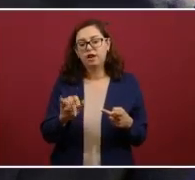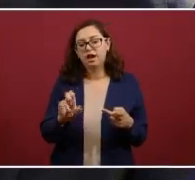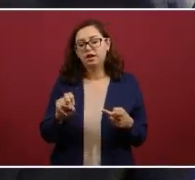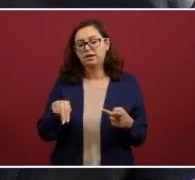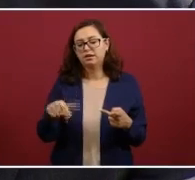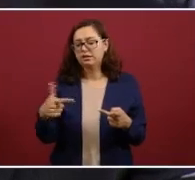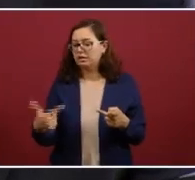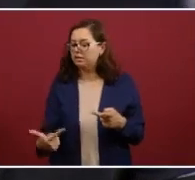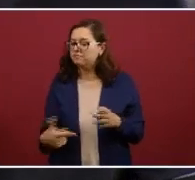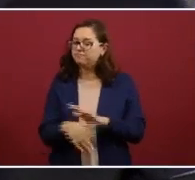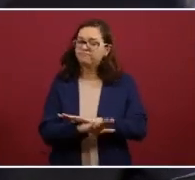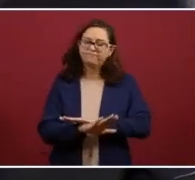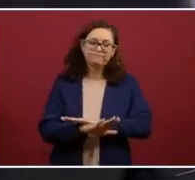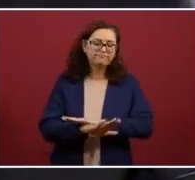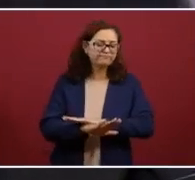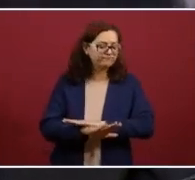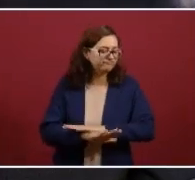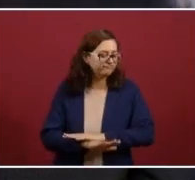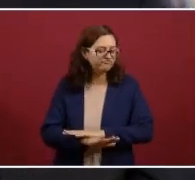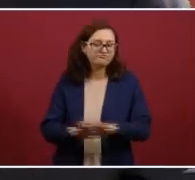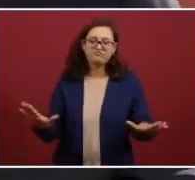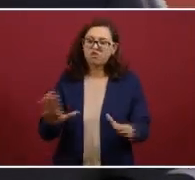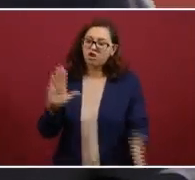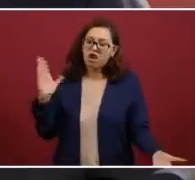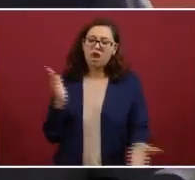Eso es claro y